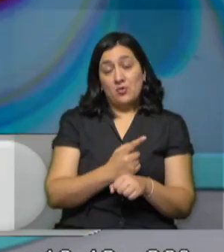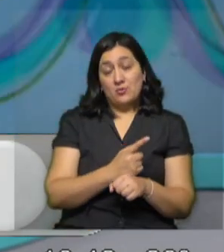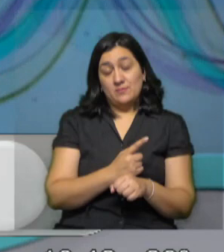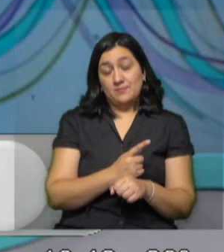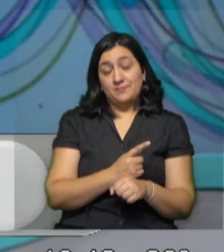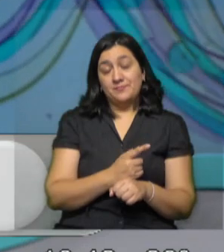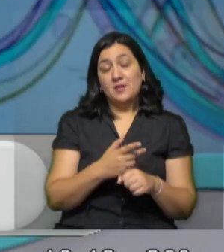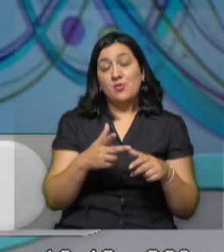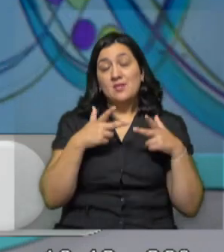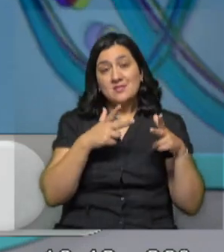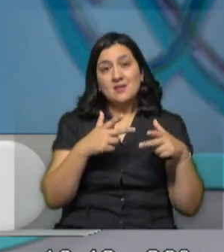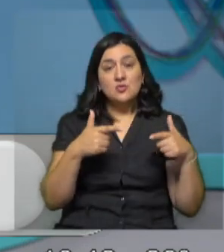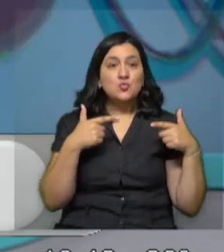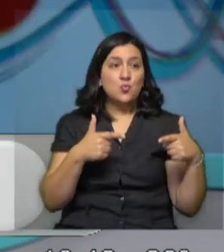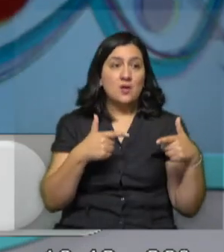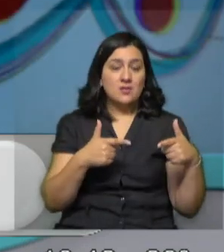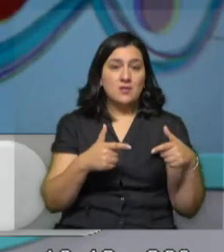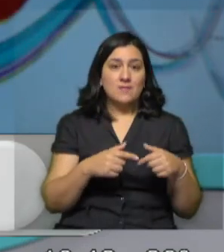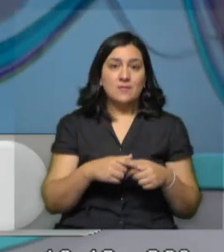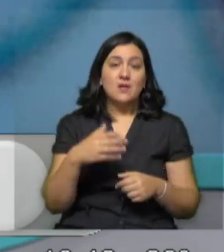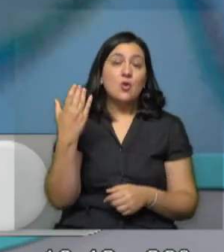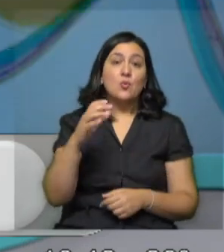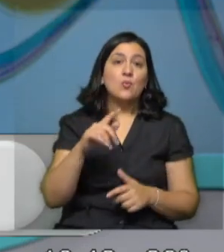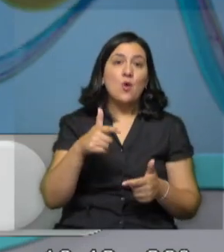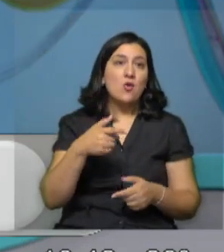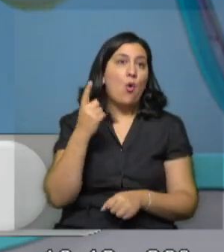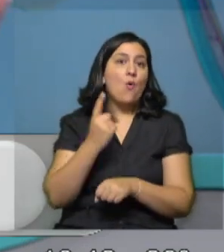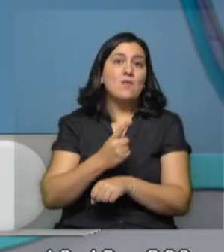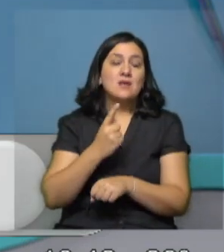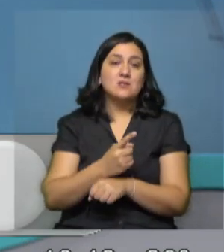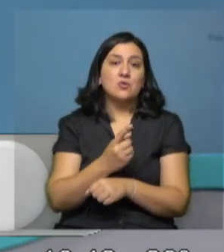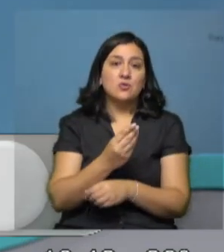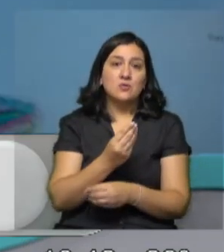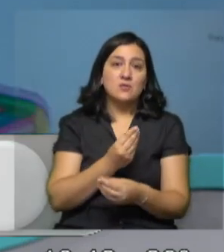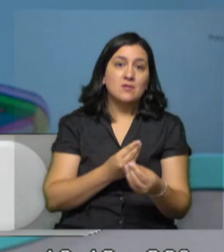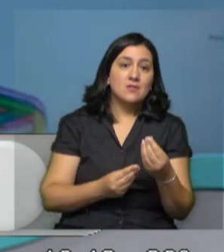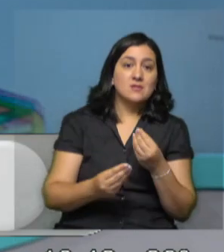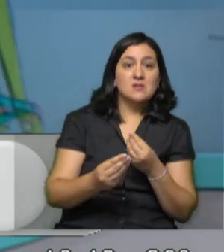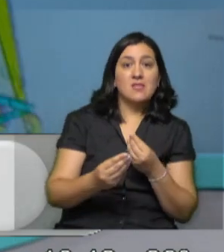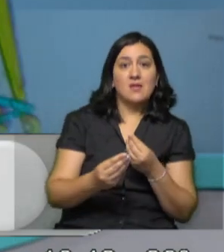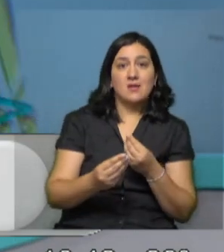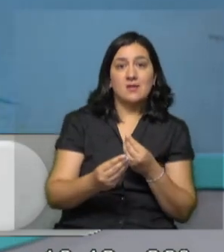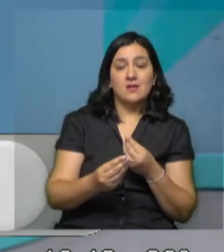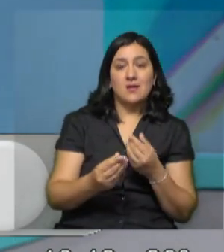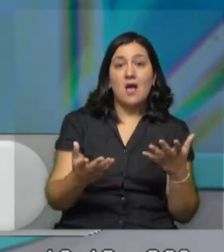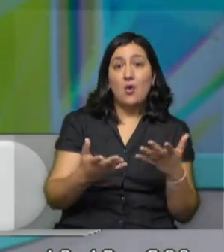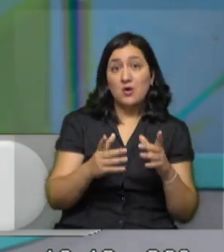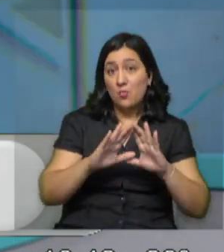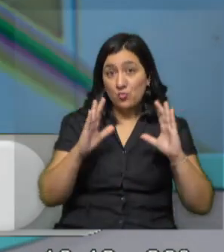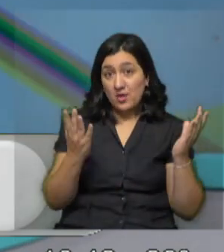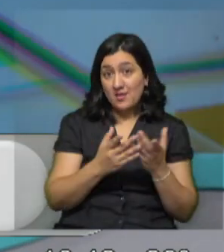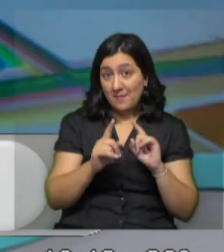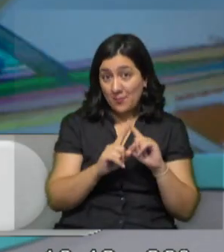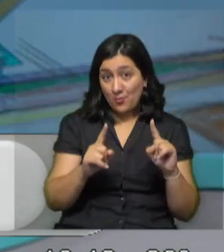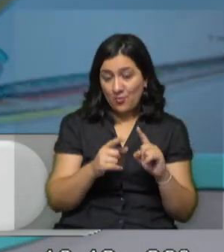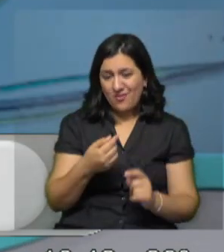la gente no tiene claro que los clubes no tienen la obligación de ceder los clubes de Europa, ¿no? Ahora ni siquiera en los mundiales. Entonces,